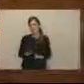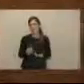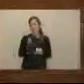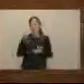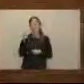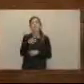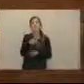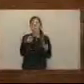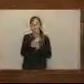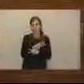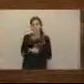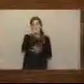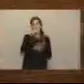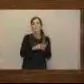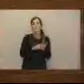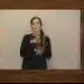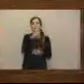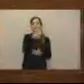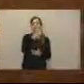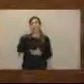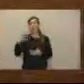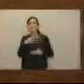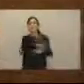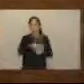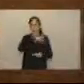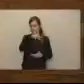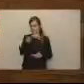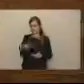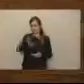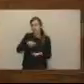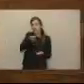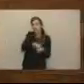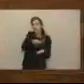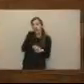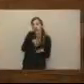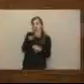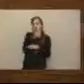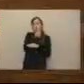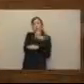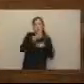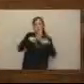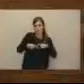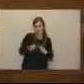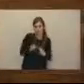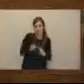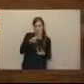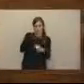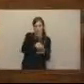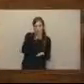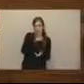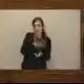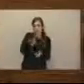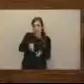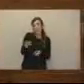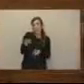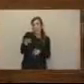social de 1.034 millones. Cuotas impagadas a los cuidadores familiares. Una deuda sanitaria, señor Ordiales,